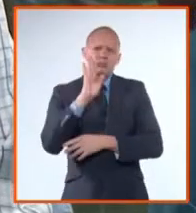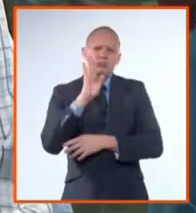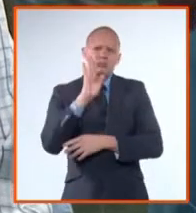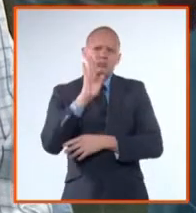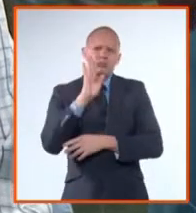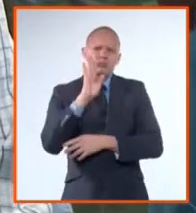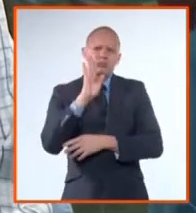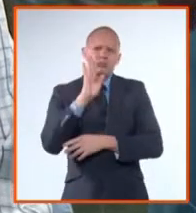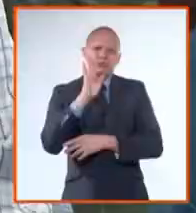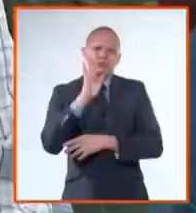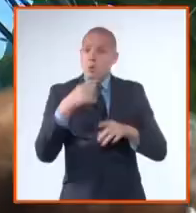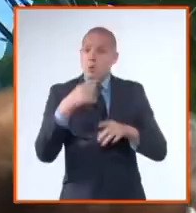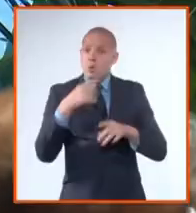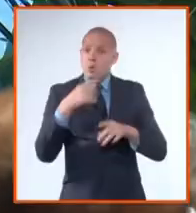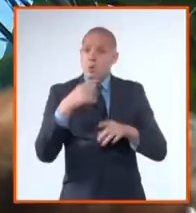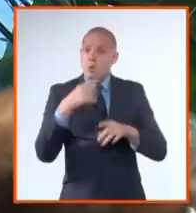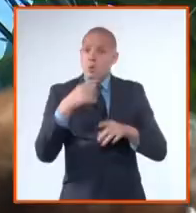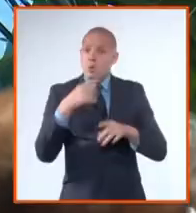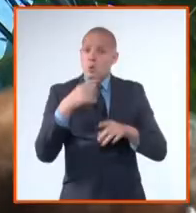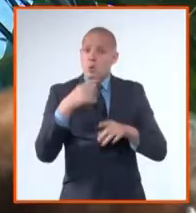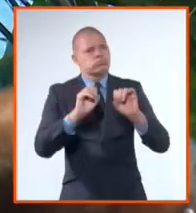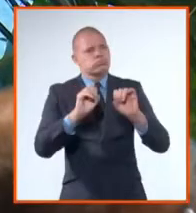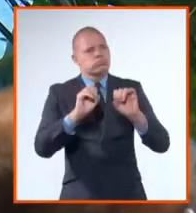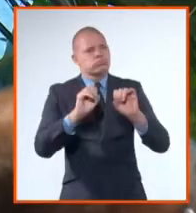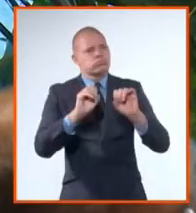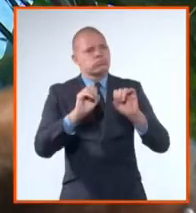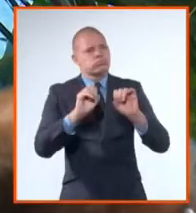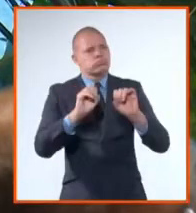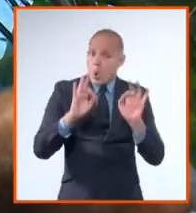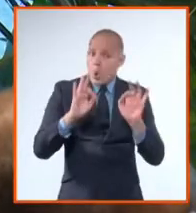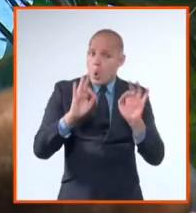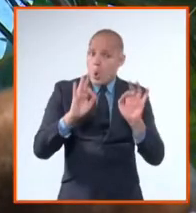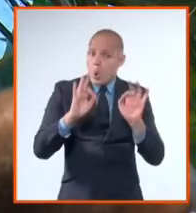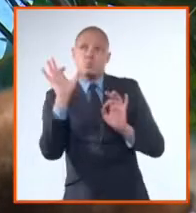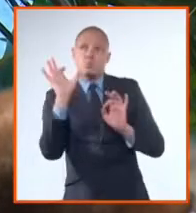cultura científica. El tema de los recursos humanos, presidente,